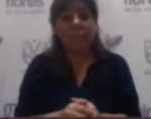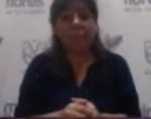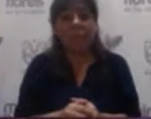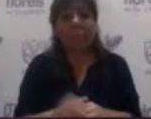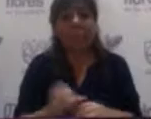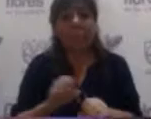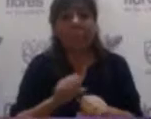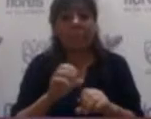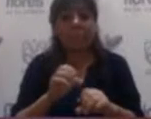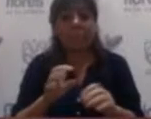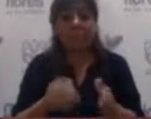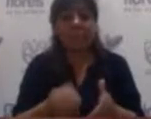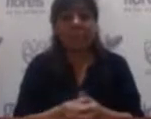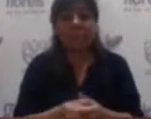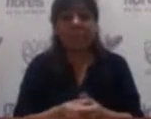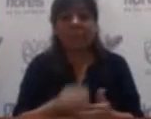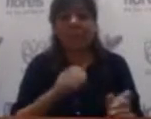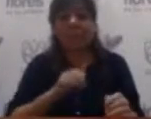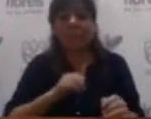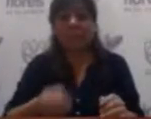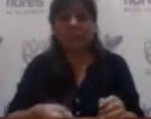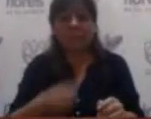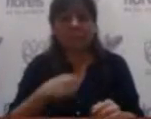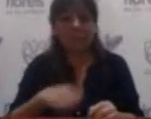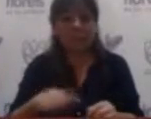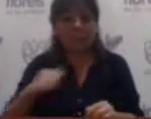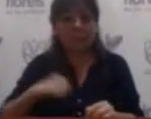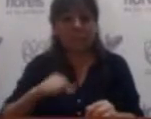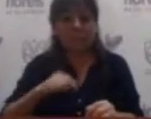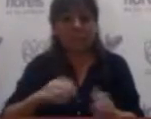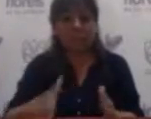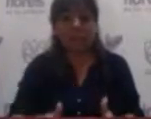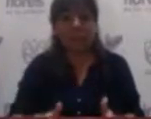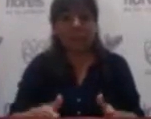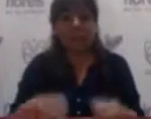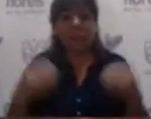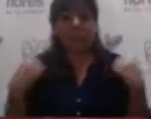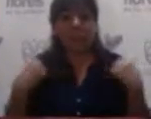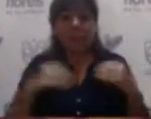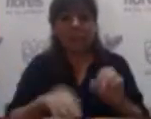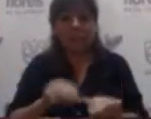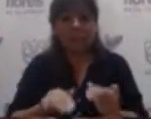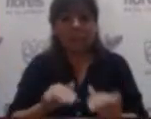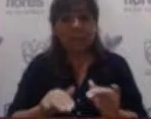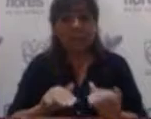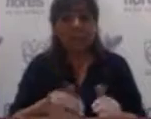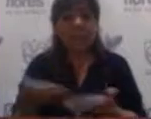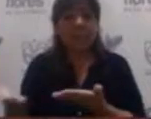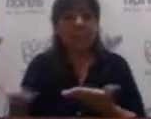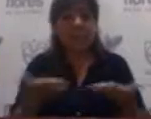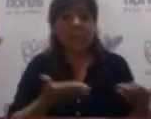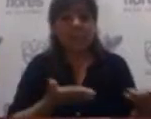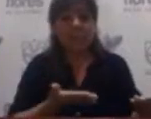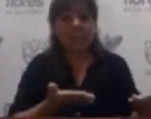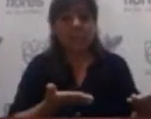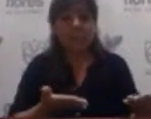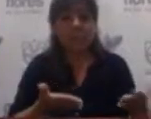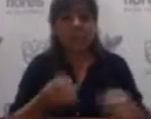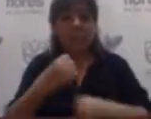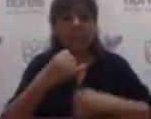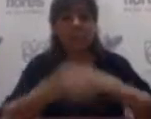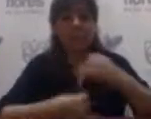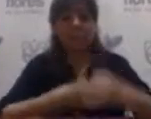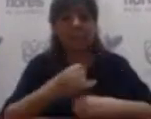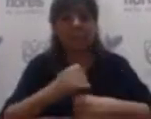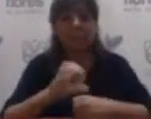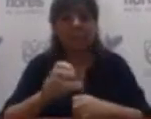despacho. Señor alcalde, la Secretaría General ha recibido una invitación de la Corporación Financiera Internacional dirigida a